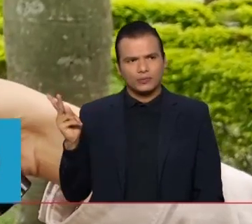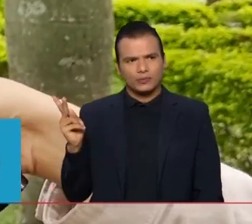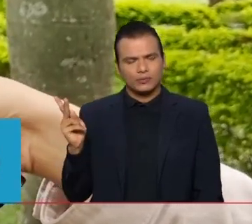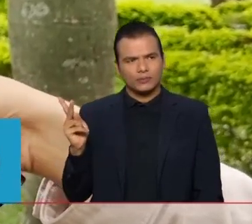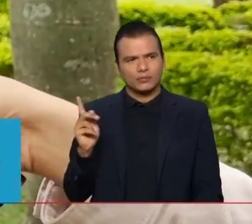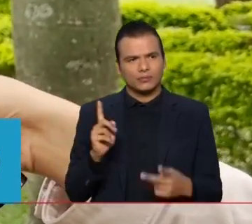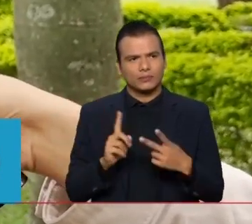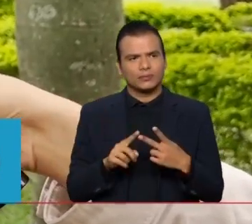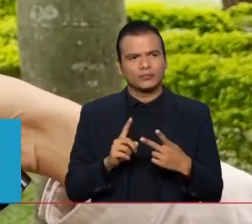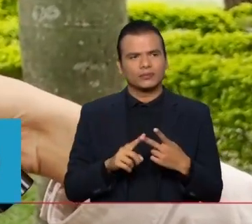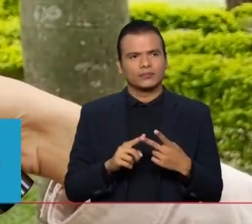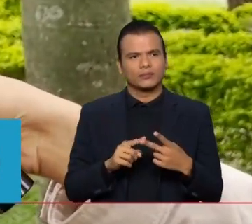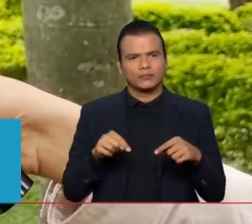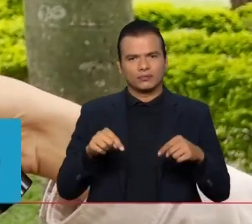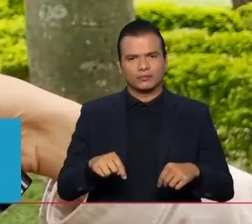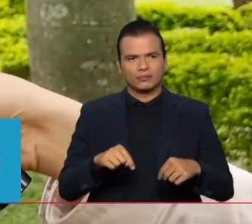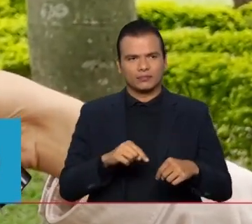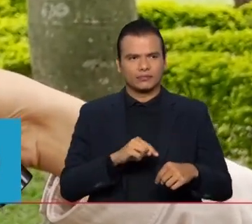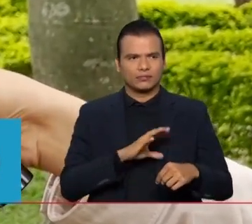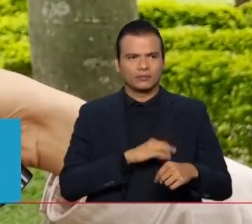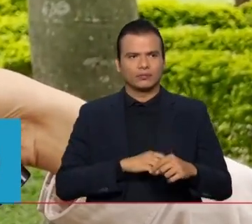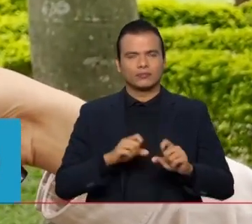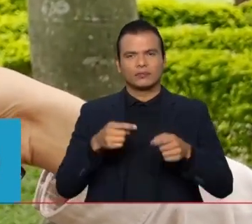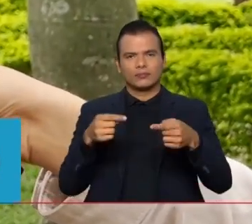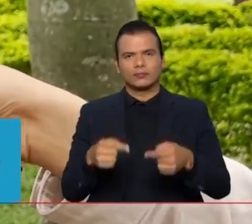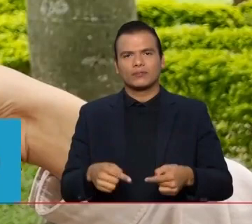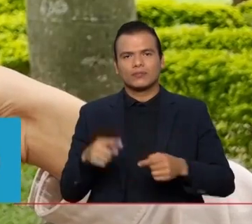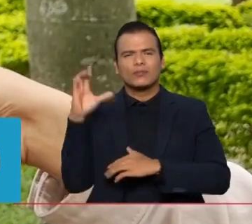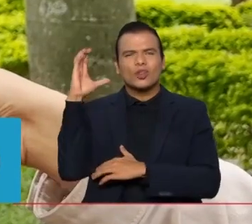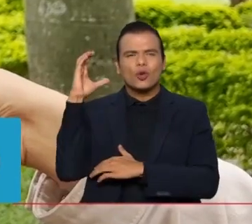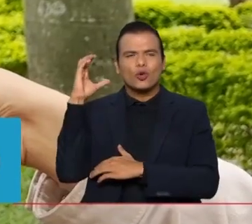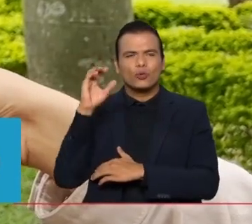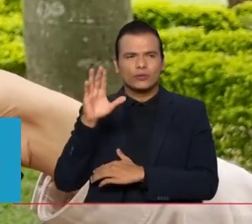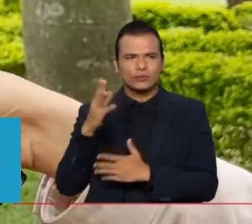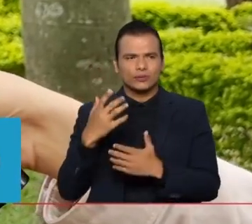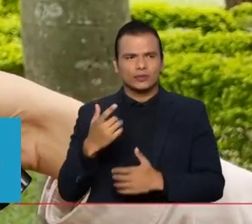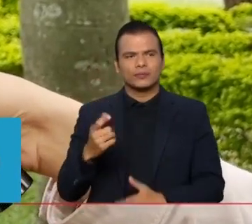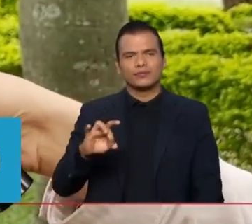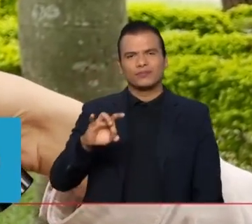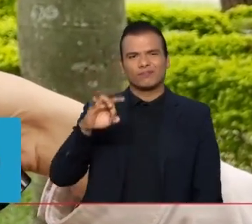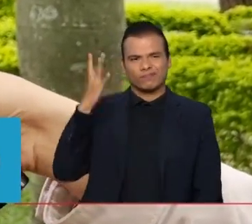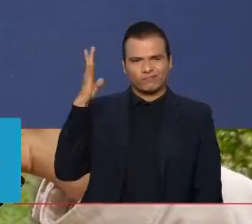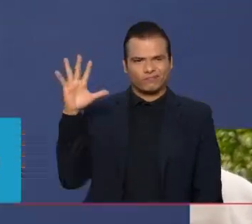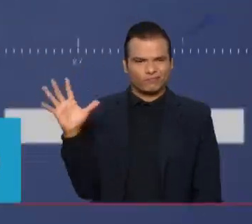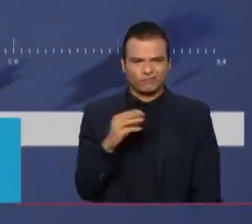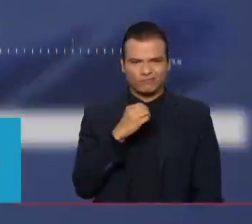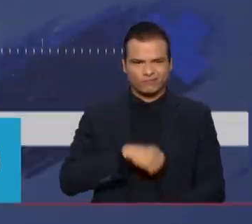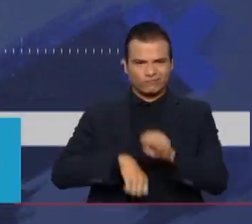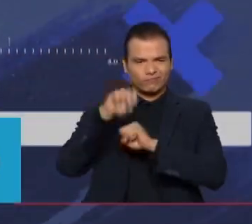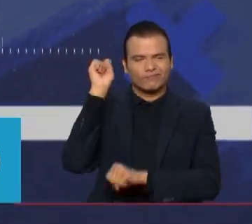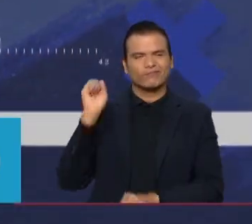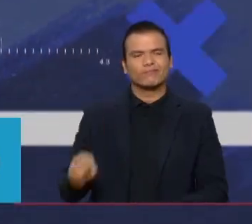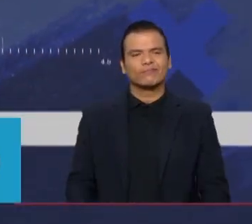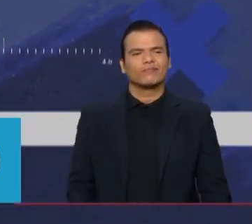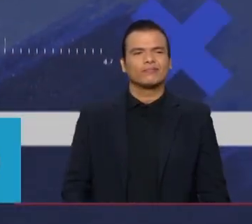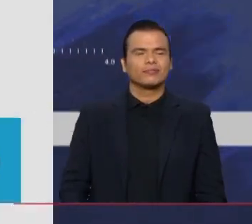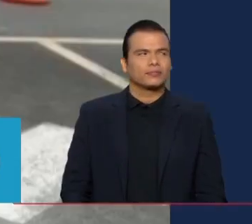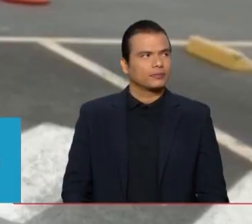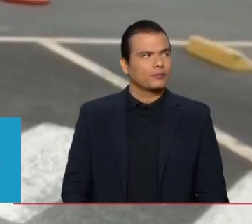y estas fueron acá en la Copa Colombia y gané oro también todas.